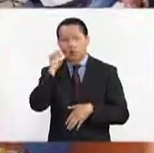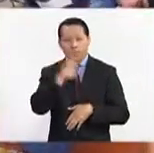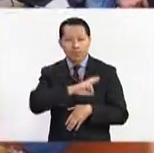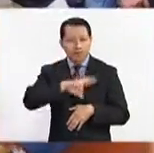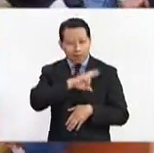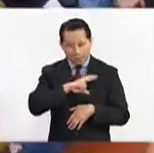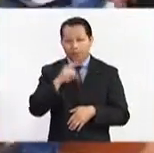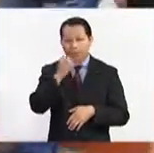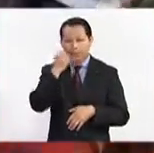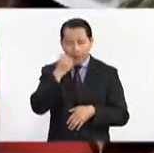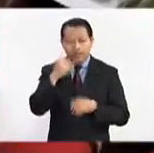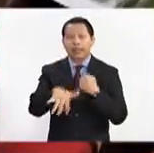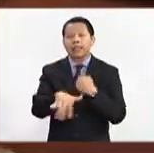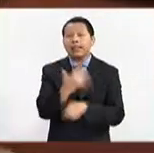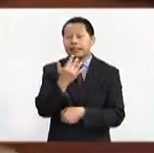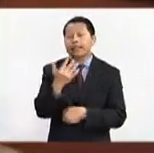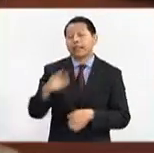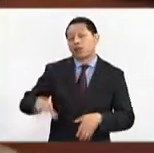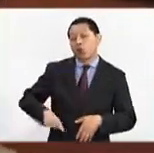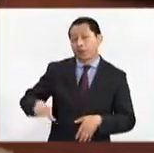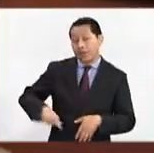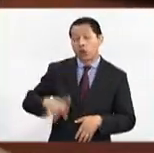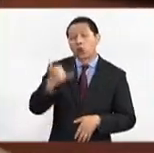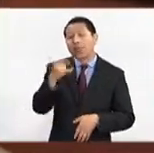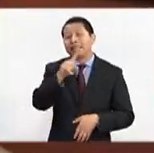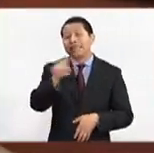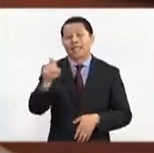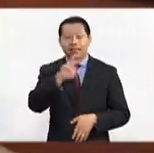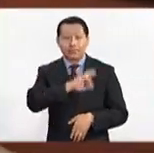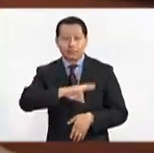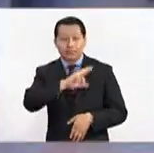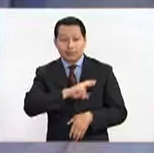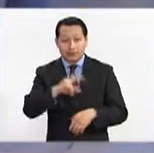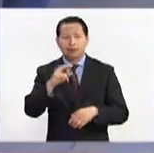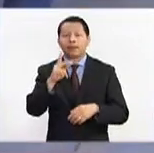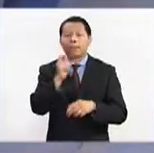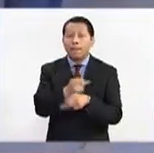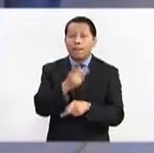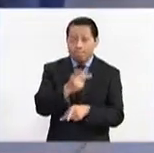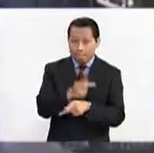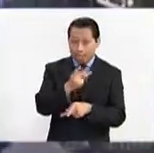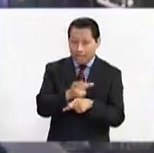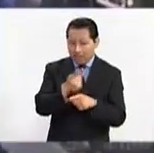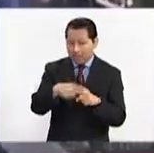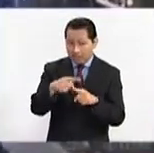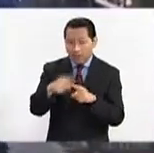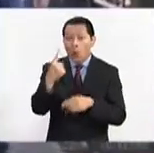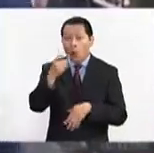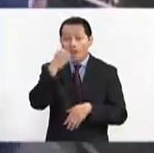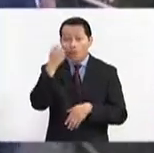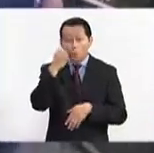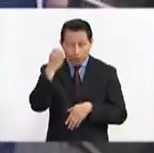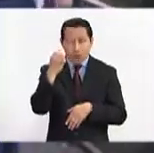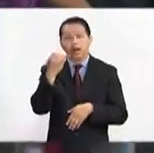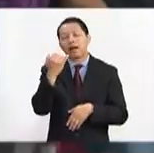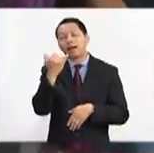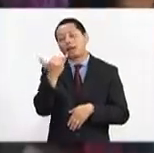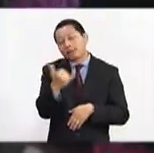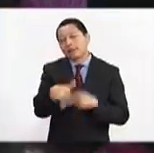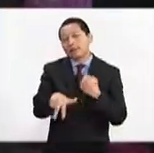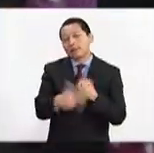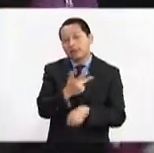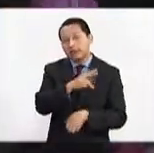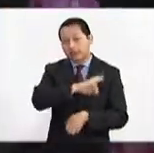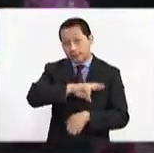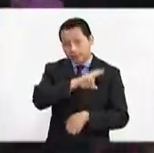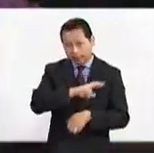de educación básica, 15 escuelas públicas y 100 particulares de educación media superior, una escuela pública y 13 privadas de